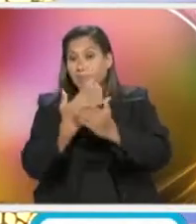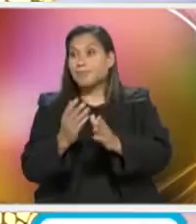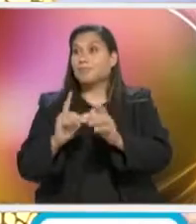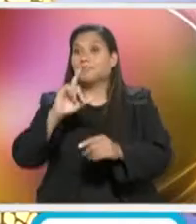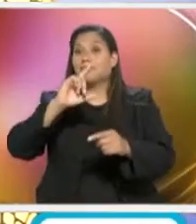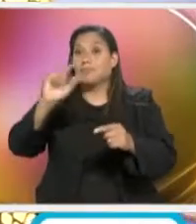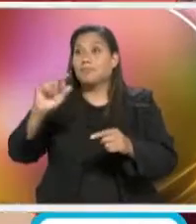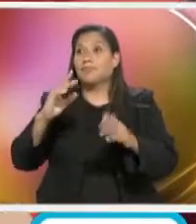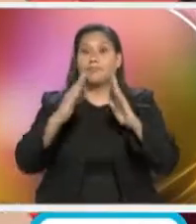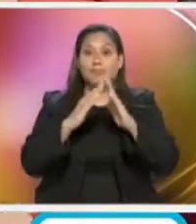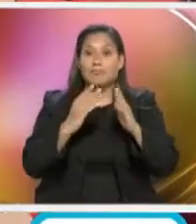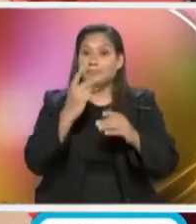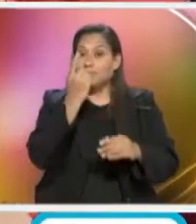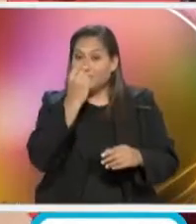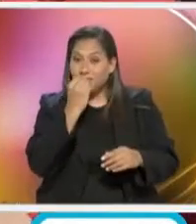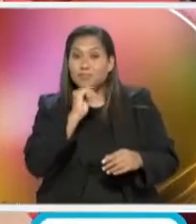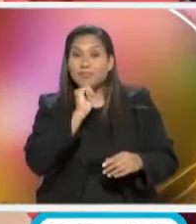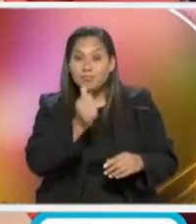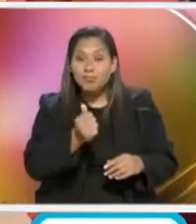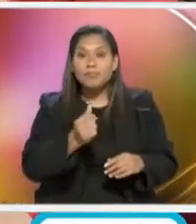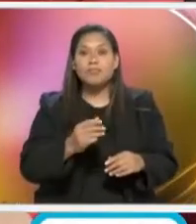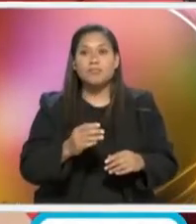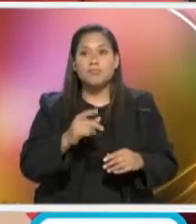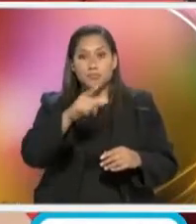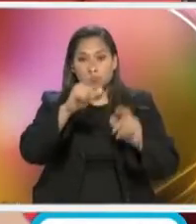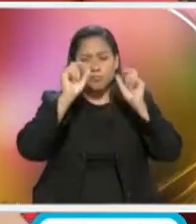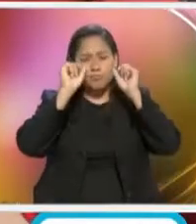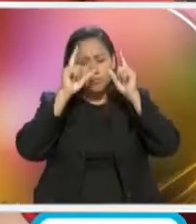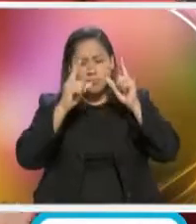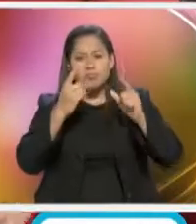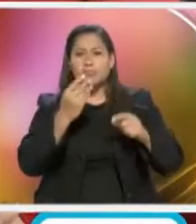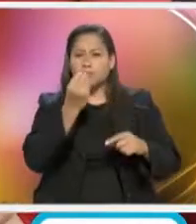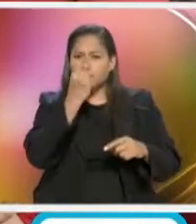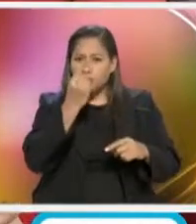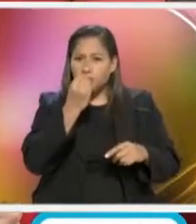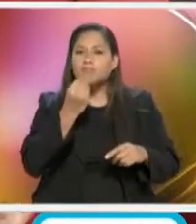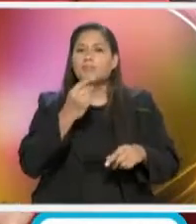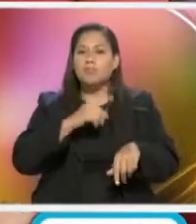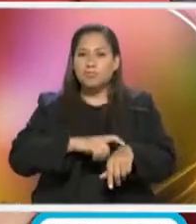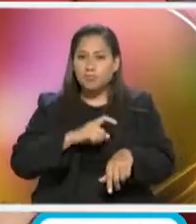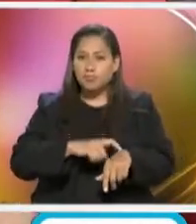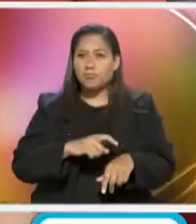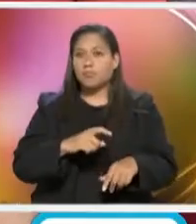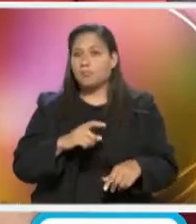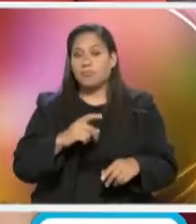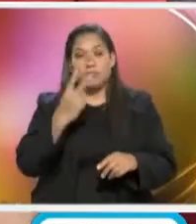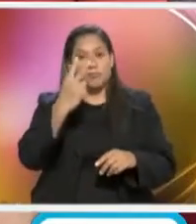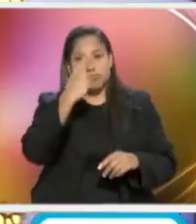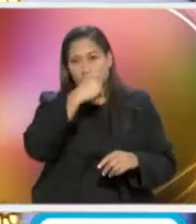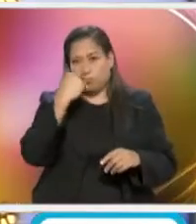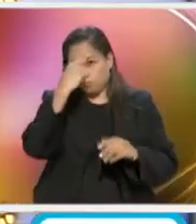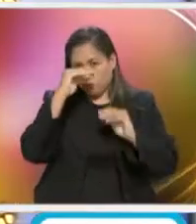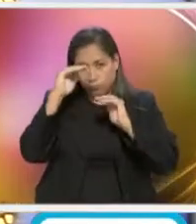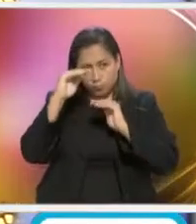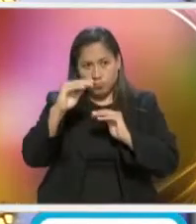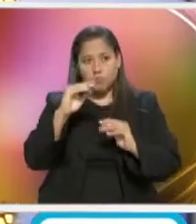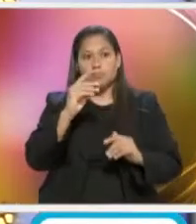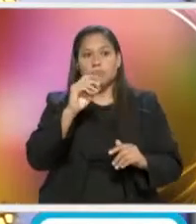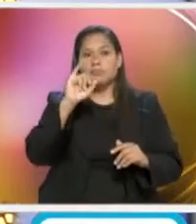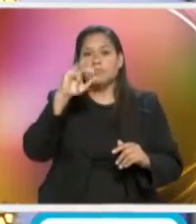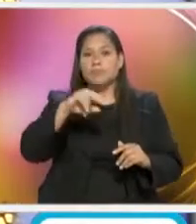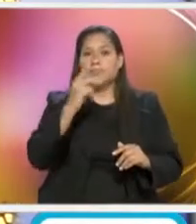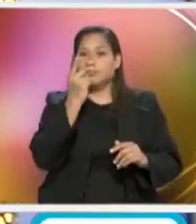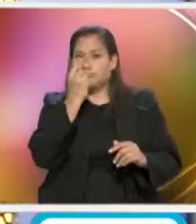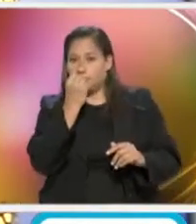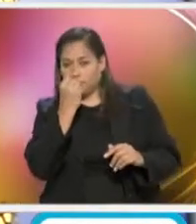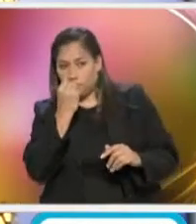hora No, es adecuado entonces desayunar? ¿Cuánto tiempo después de despertarnos? Qué ¿Es buena lo pregunta. apropiado? Sí. No pasar más de 2 horas sin desayunar, ¿no? Muy